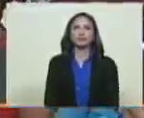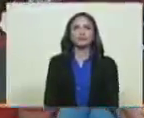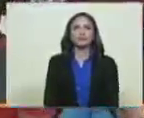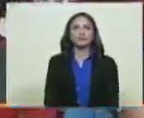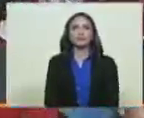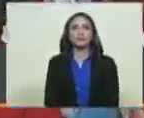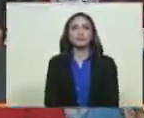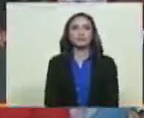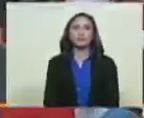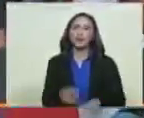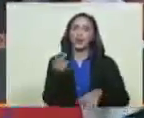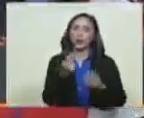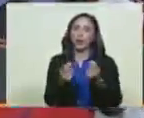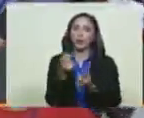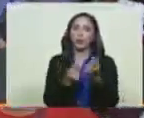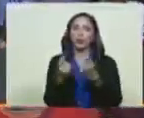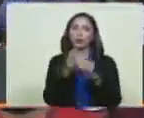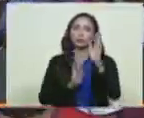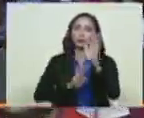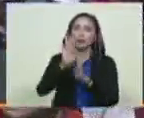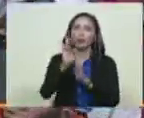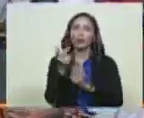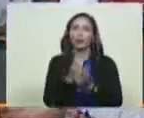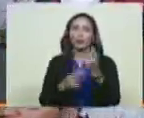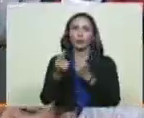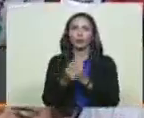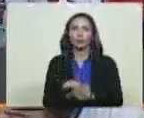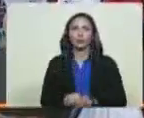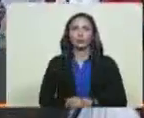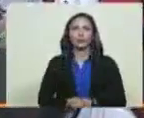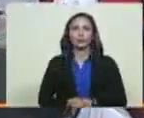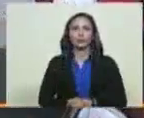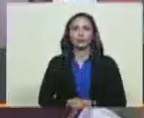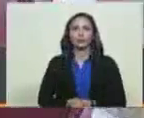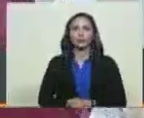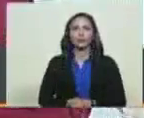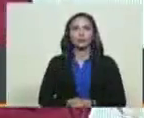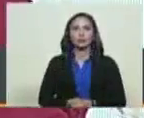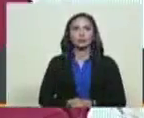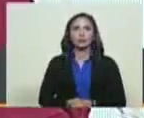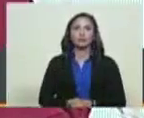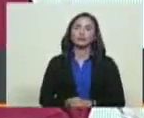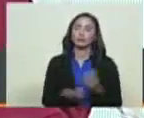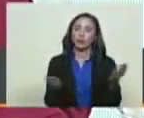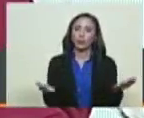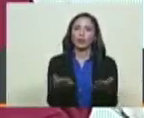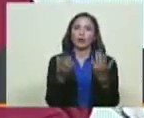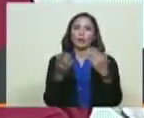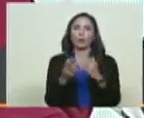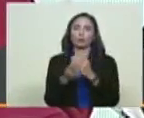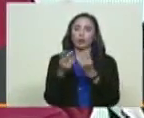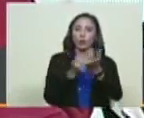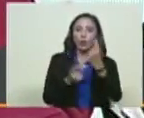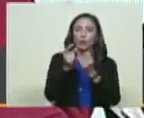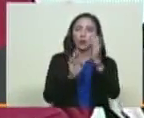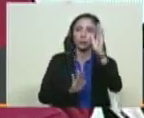la economía la economía tenemos que ganar